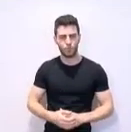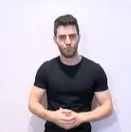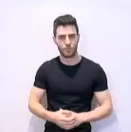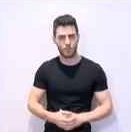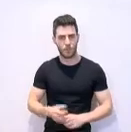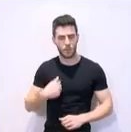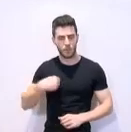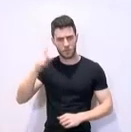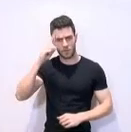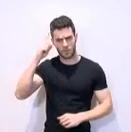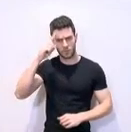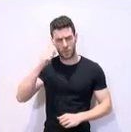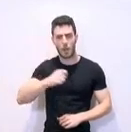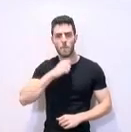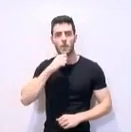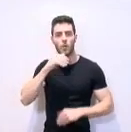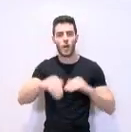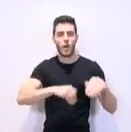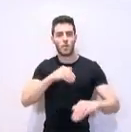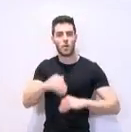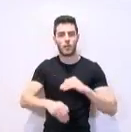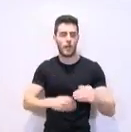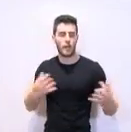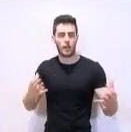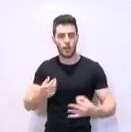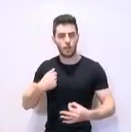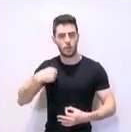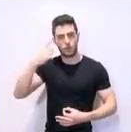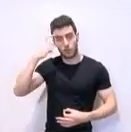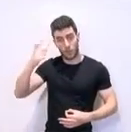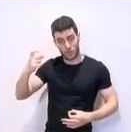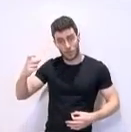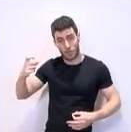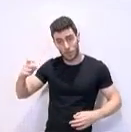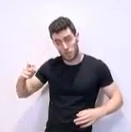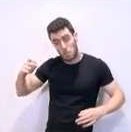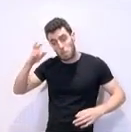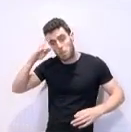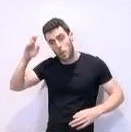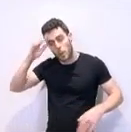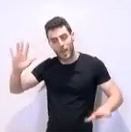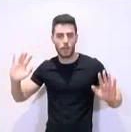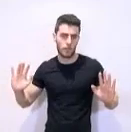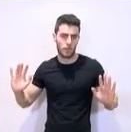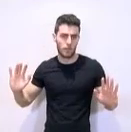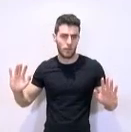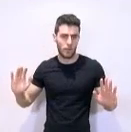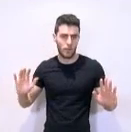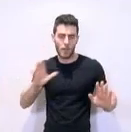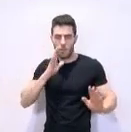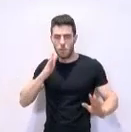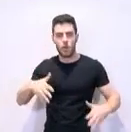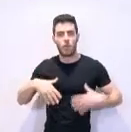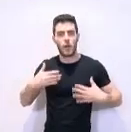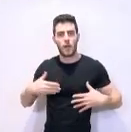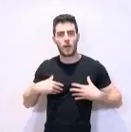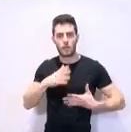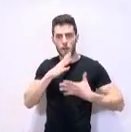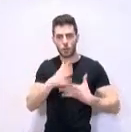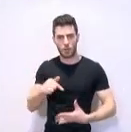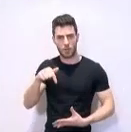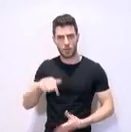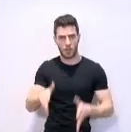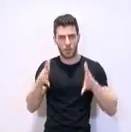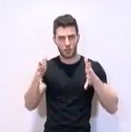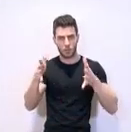votará desde luego el Grupo Socialista a este respecto. Me lo puedo imaginar, ¿no? Porque es una pena que no esté ahora aquí el